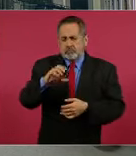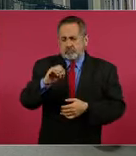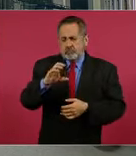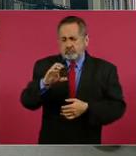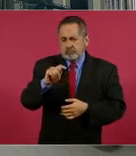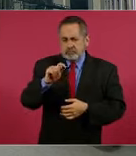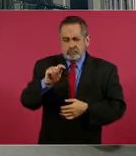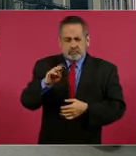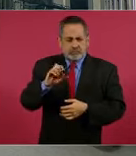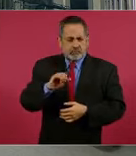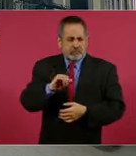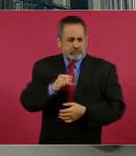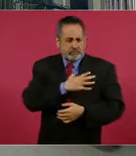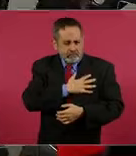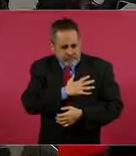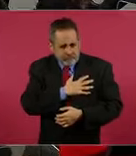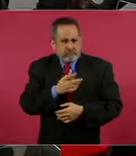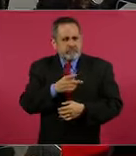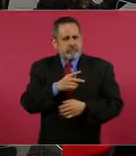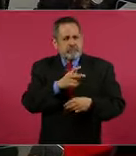fue la respuesta que le dieron?